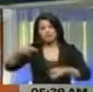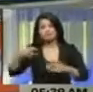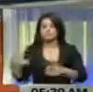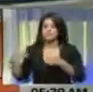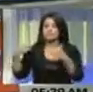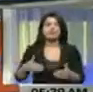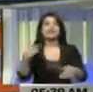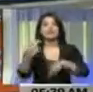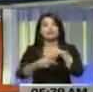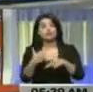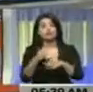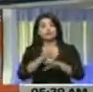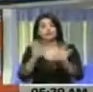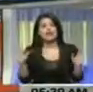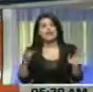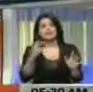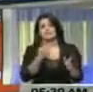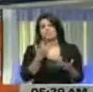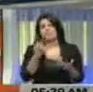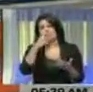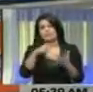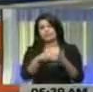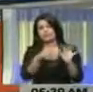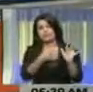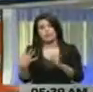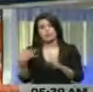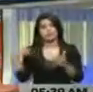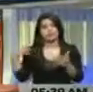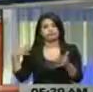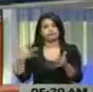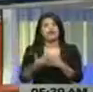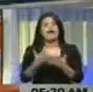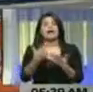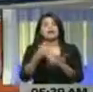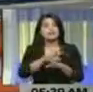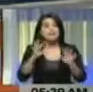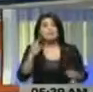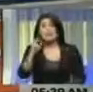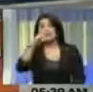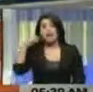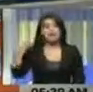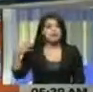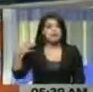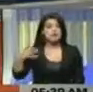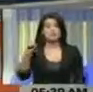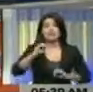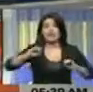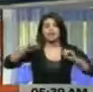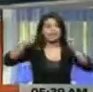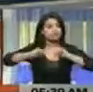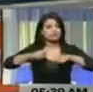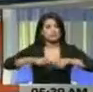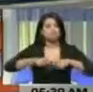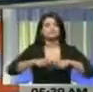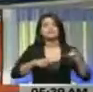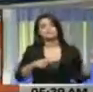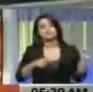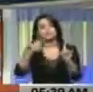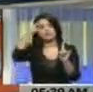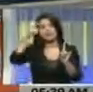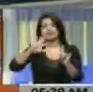Venezuela tuvo una sequía, así cerró la Cuarta República, de 20 años y 5 ediciones sin medallas hasta que llegó Chávez y en Atenas